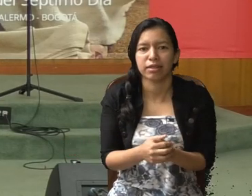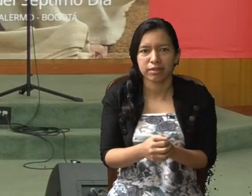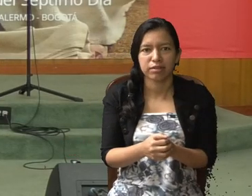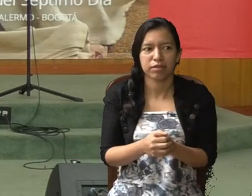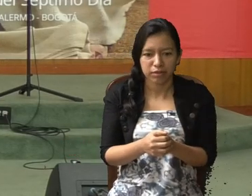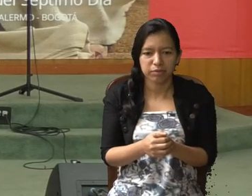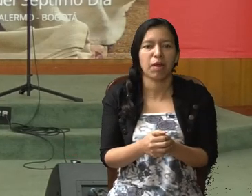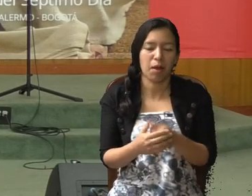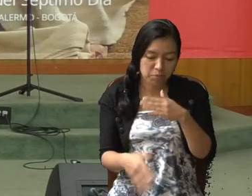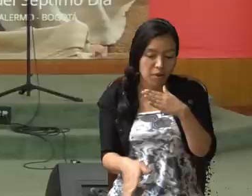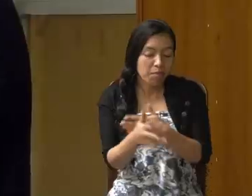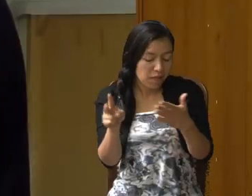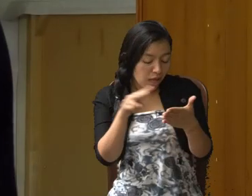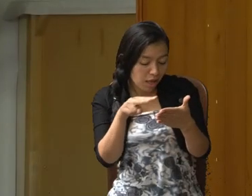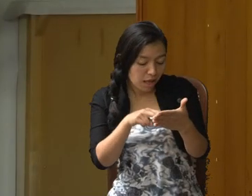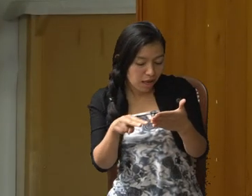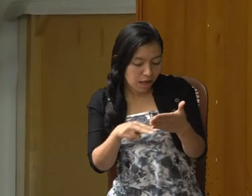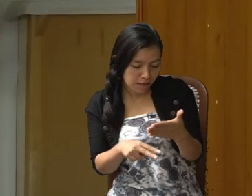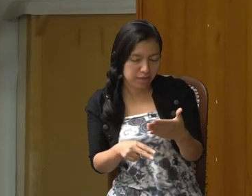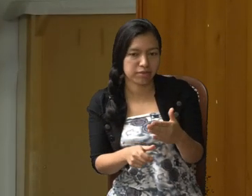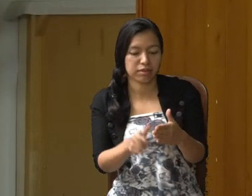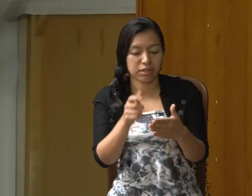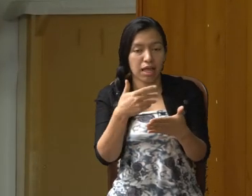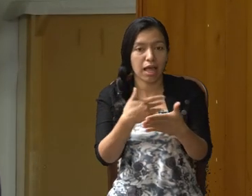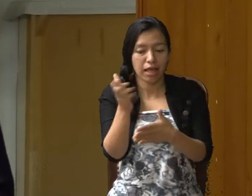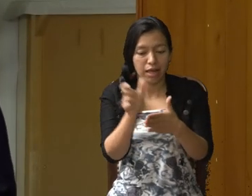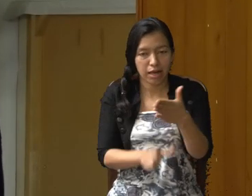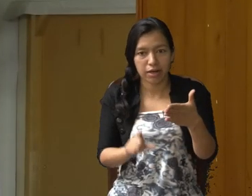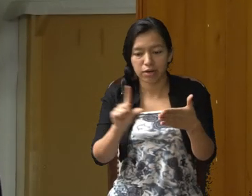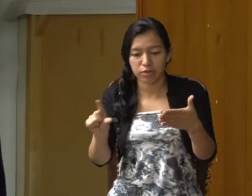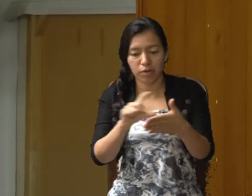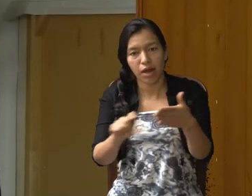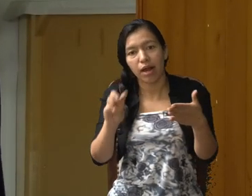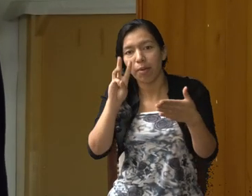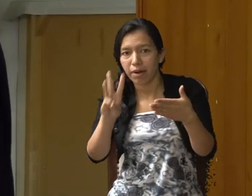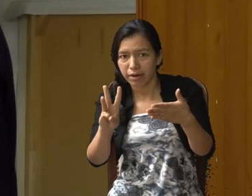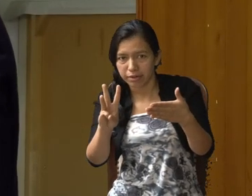a ir al capítulo número 1 de Génesis, versículo 3.